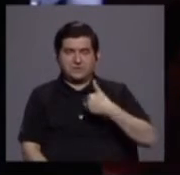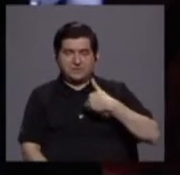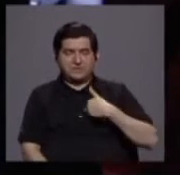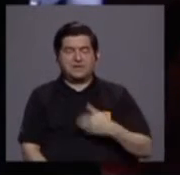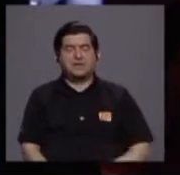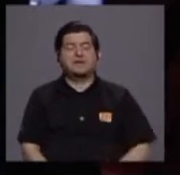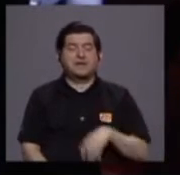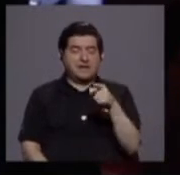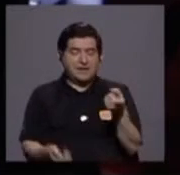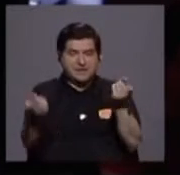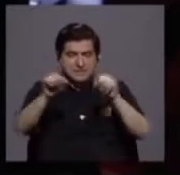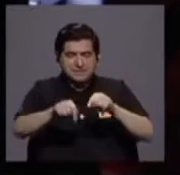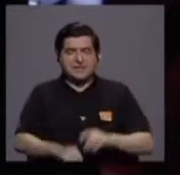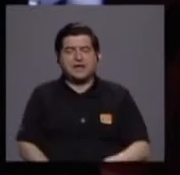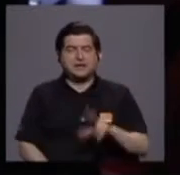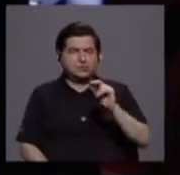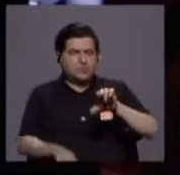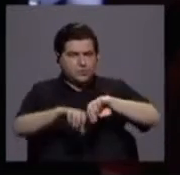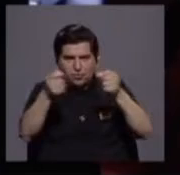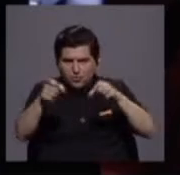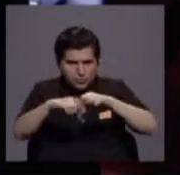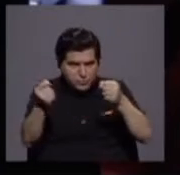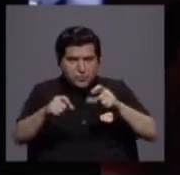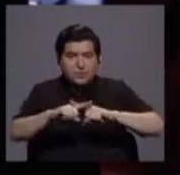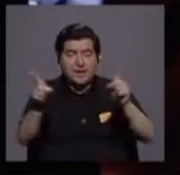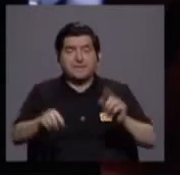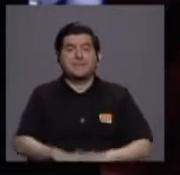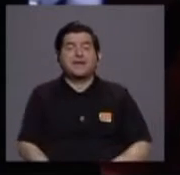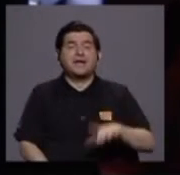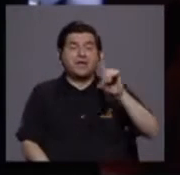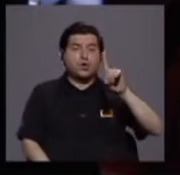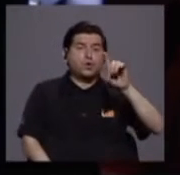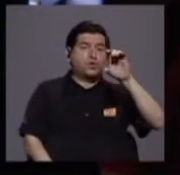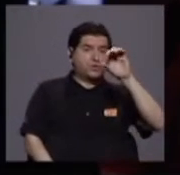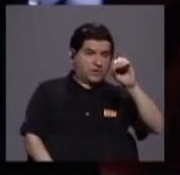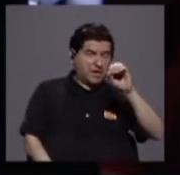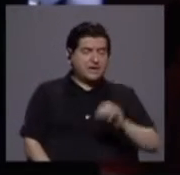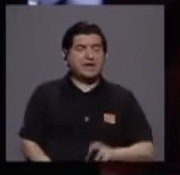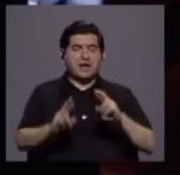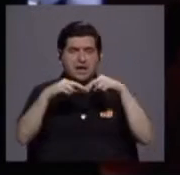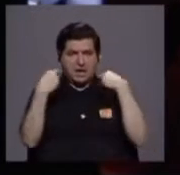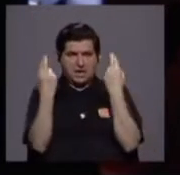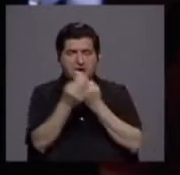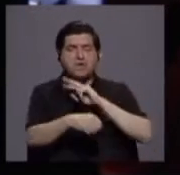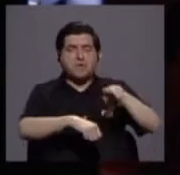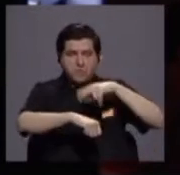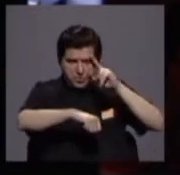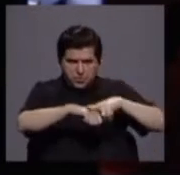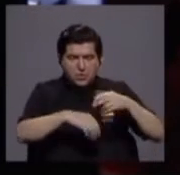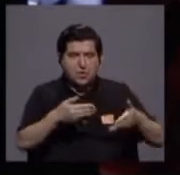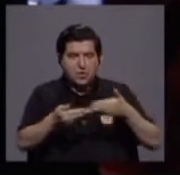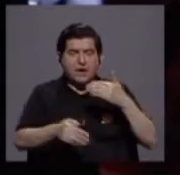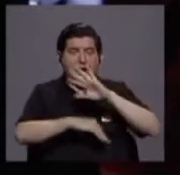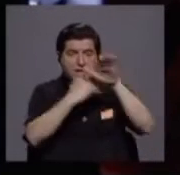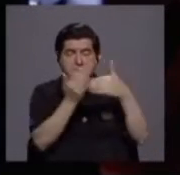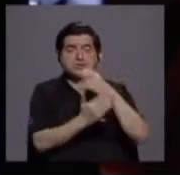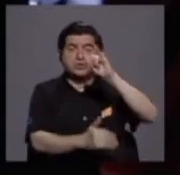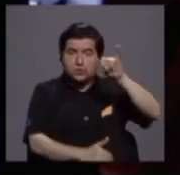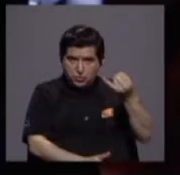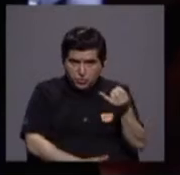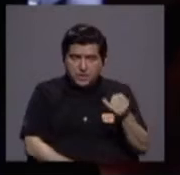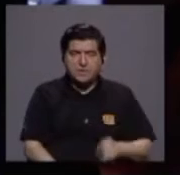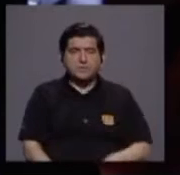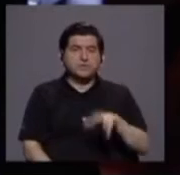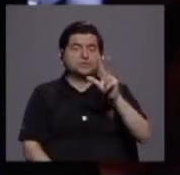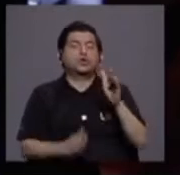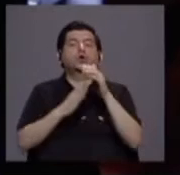Pero lo que la mayoría de la gente no se acuerda era que don Daniel se reunía periódicamente, y eso es casi todos los jueves, con los